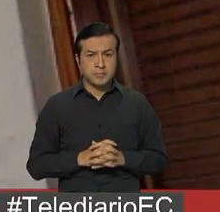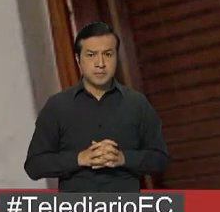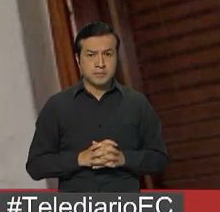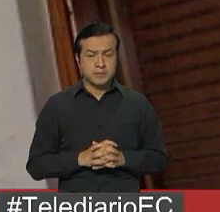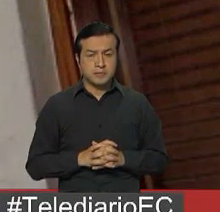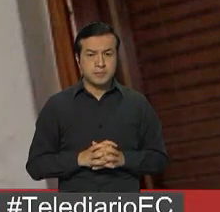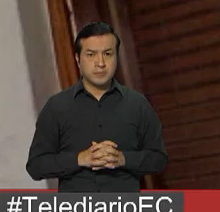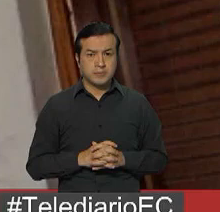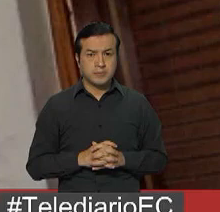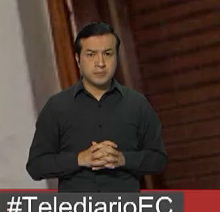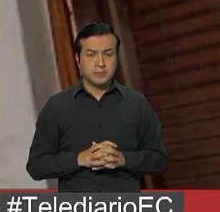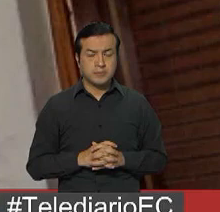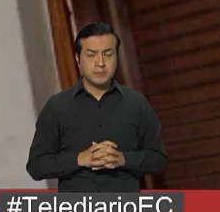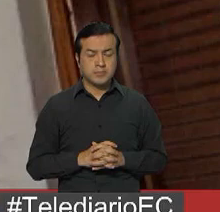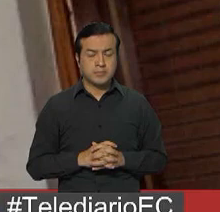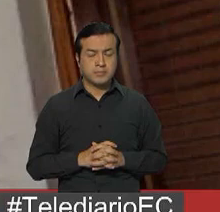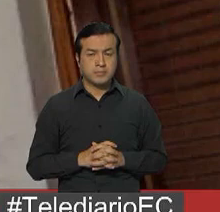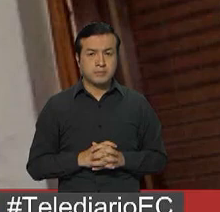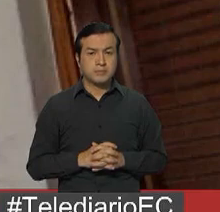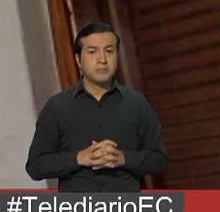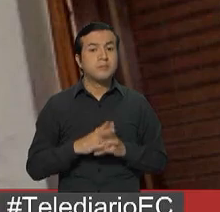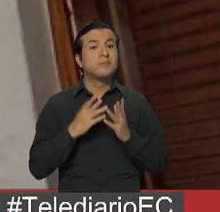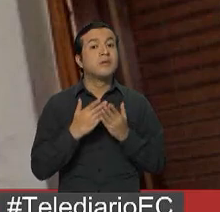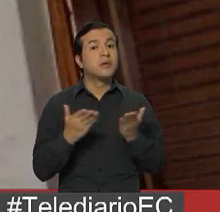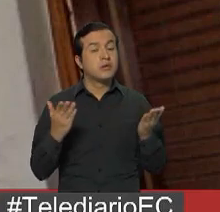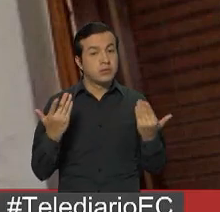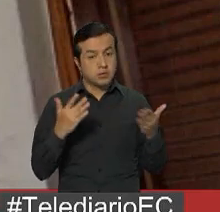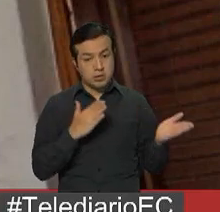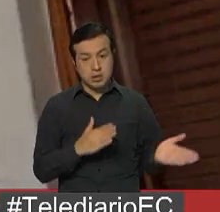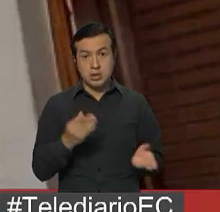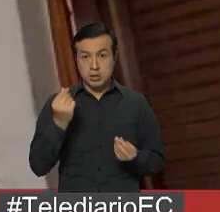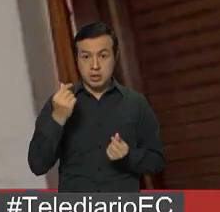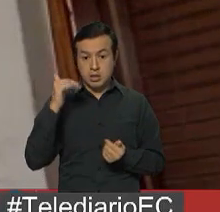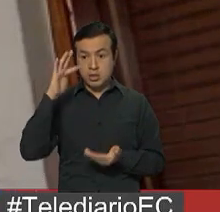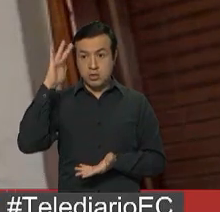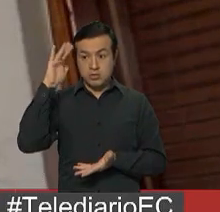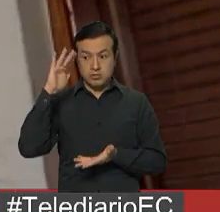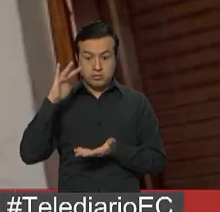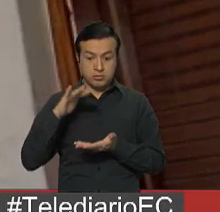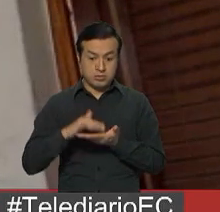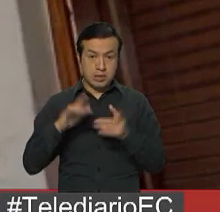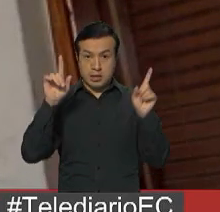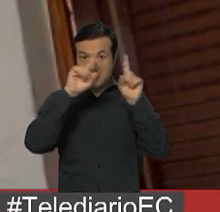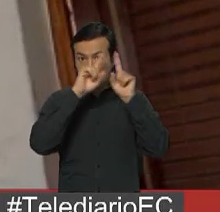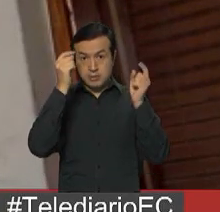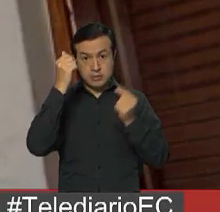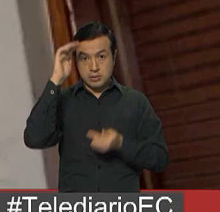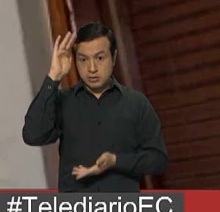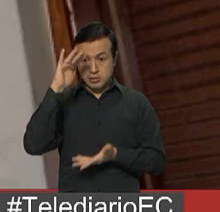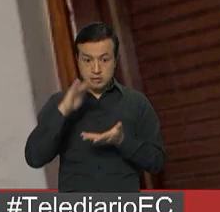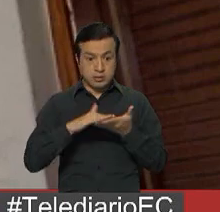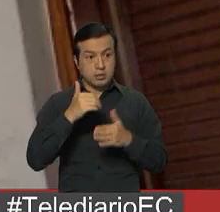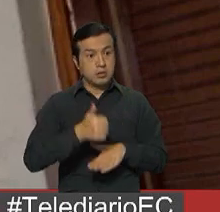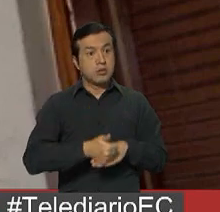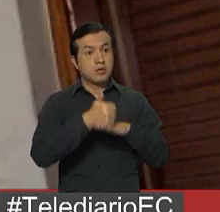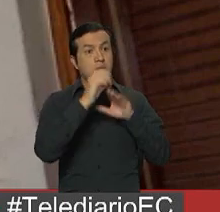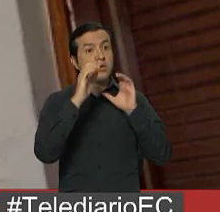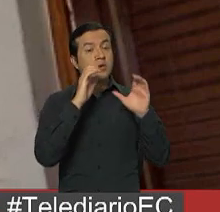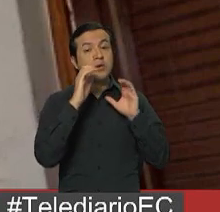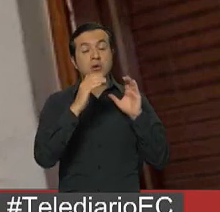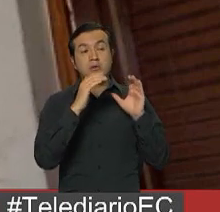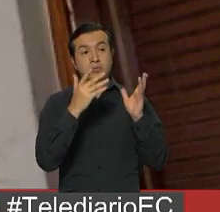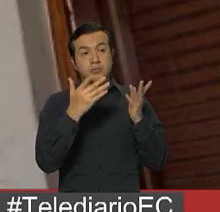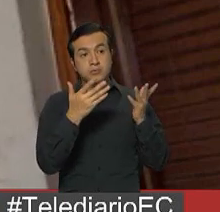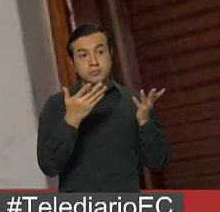he pasado y eso me ha restado liquidez a las empresas de igual manera hemos hablado con las autoridades para que haya un